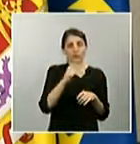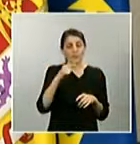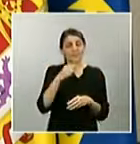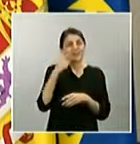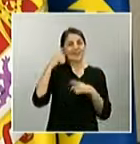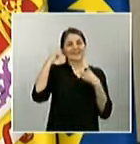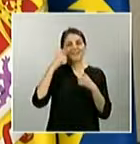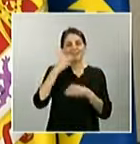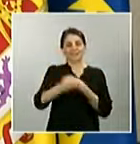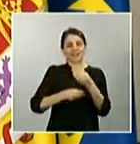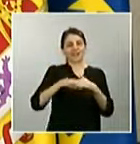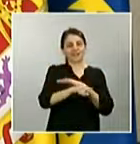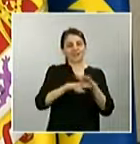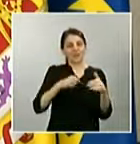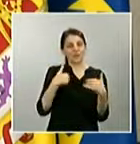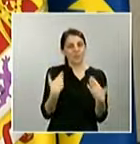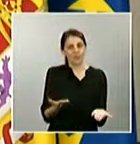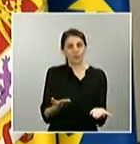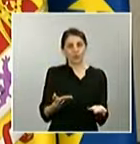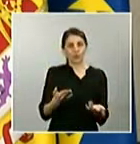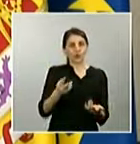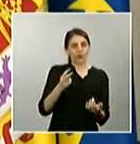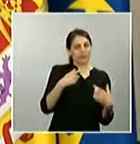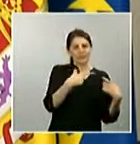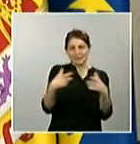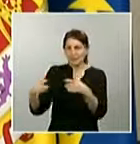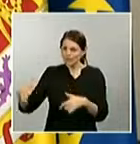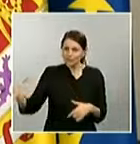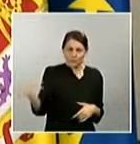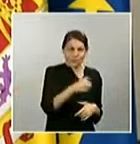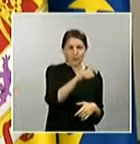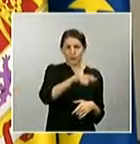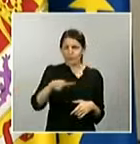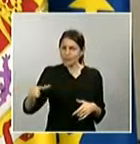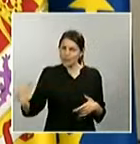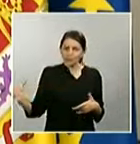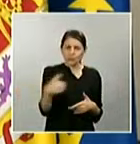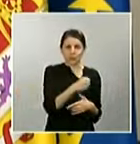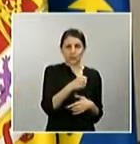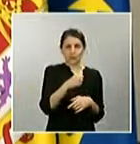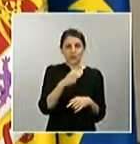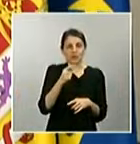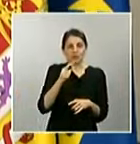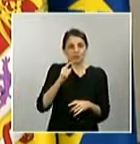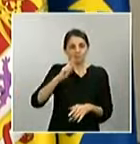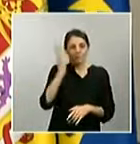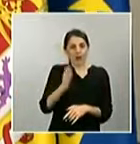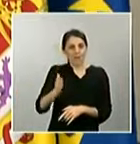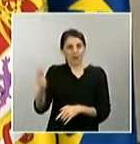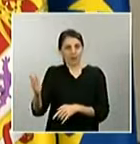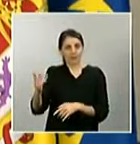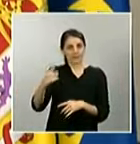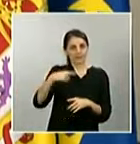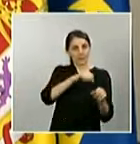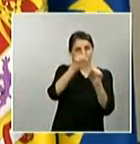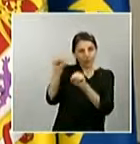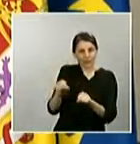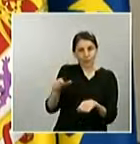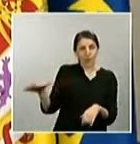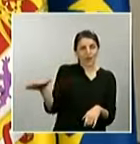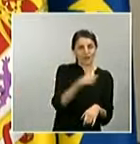sectores o todos aquellos colectivos y personas que están afectadas pues esa comparación por el manifiesto